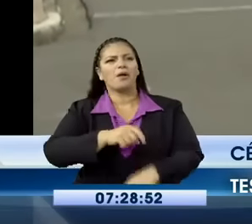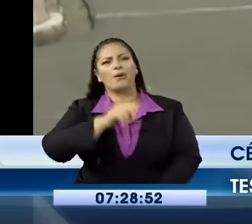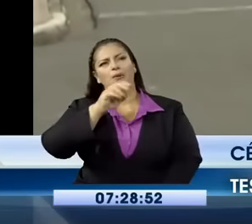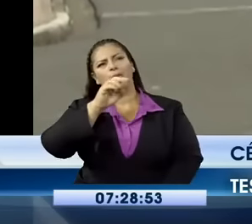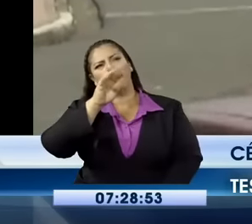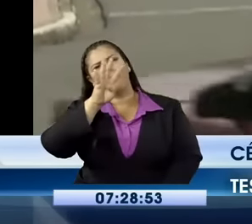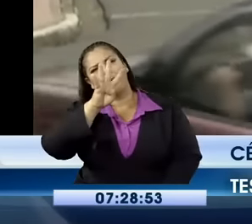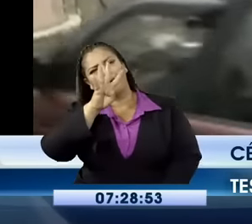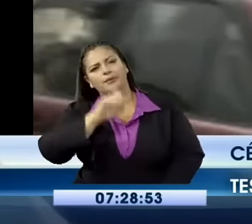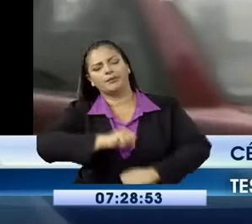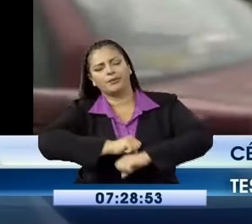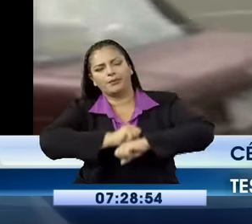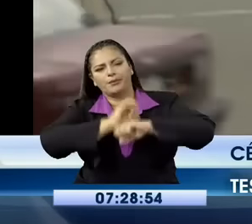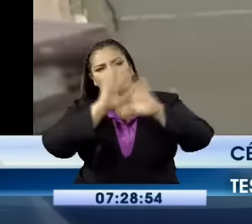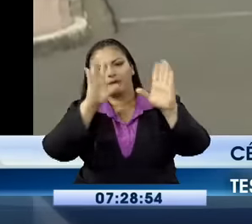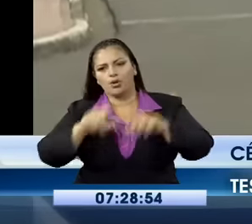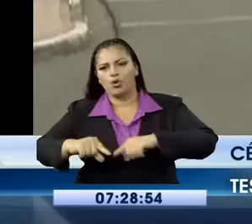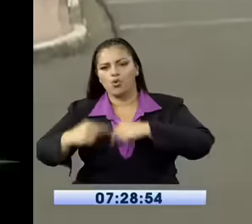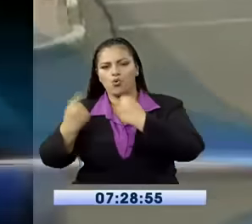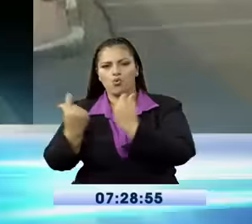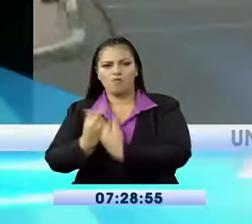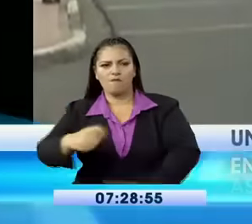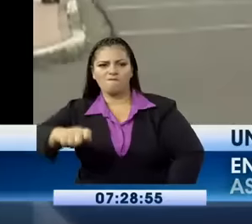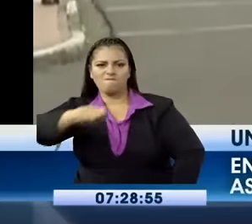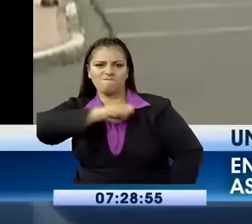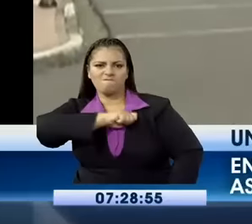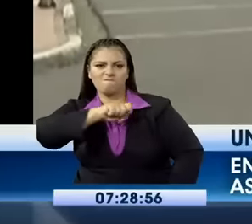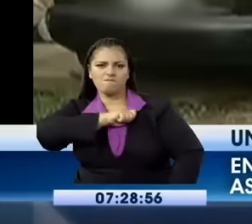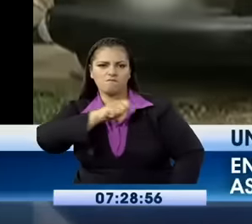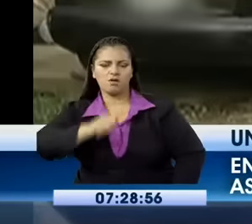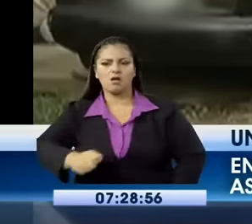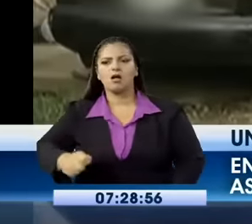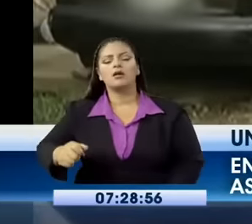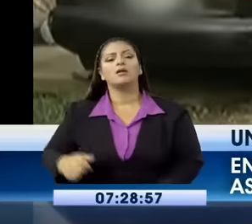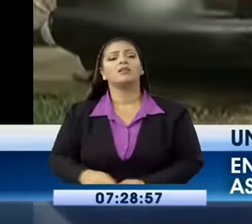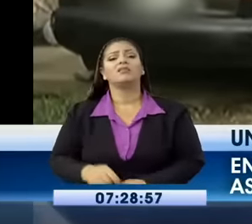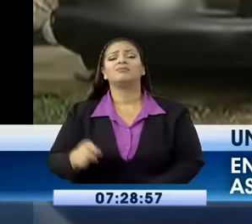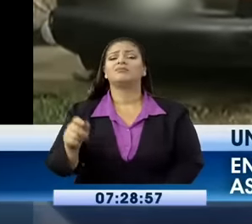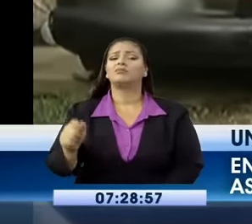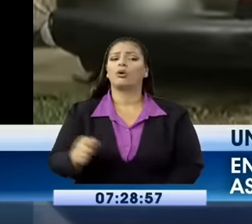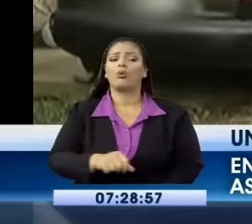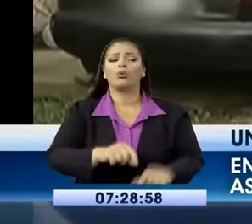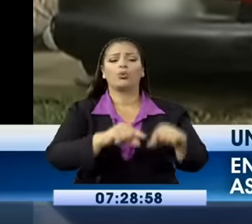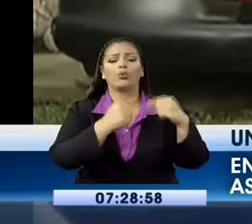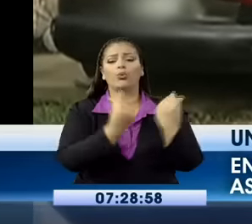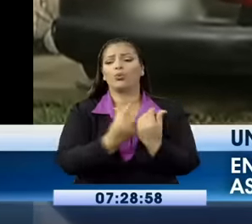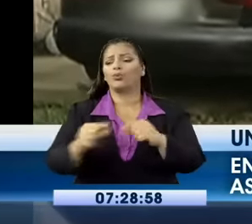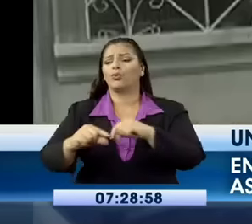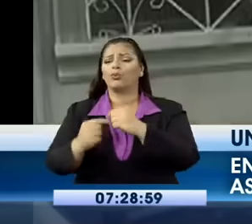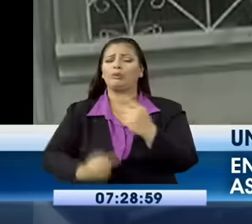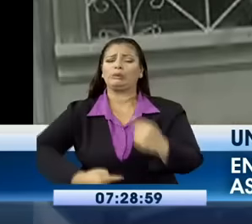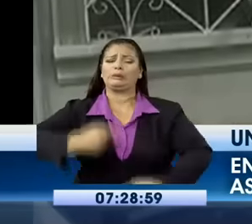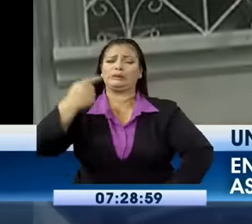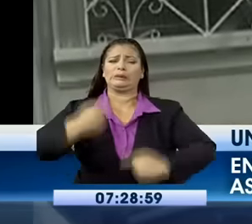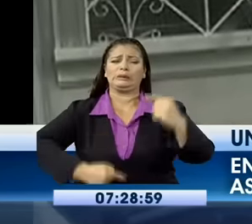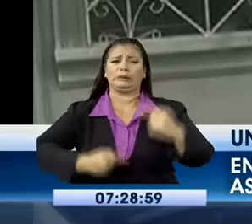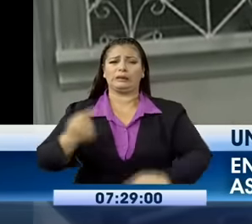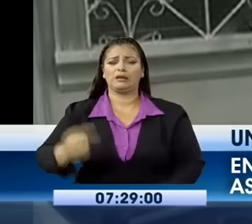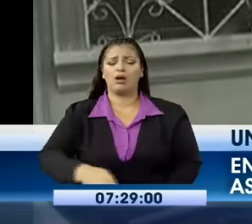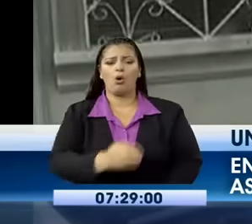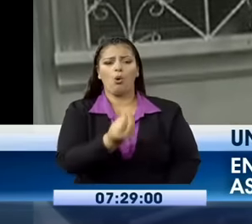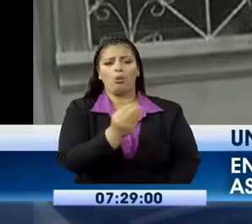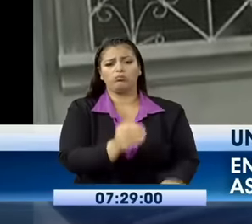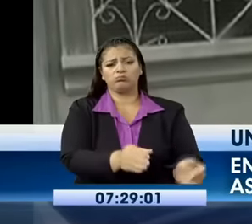balacera con un con los Latin King y los chicos de la boca del pocho los familiares y amigos de la víctima han preferido no hablar de este